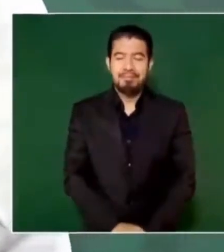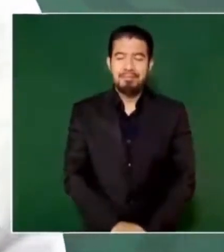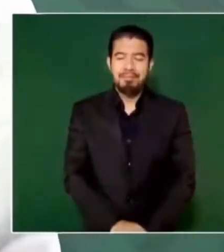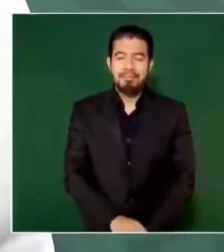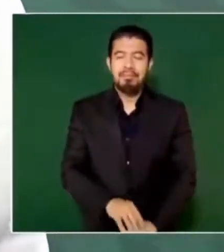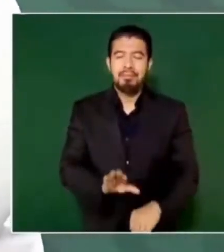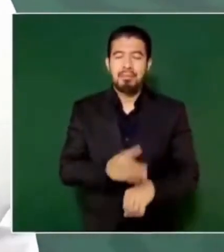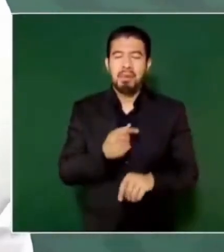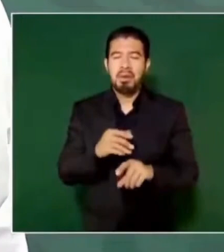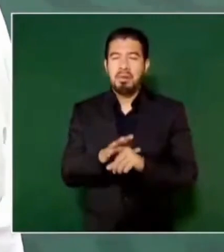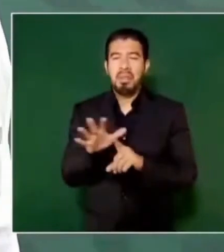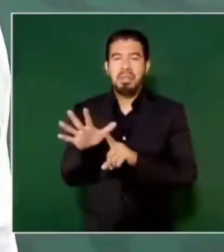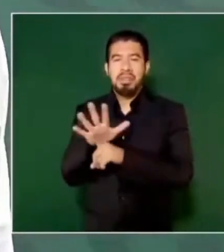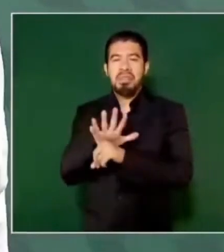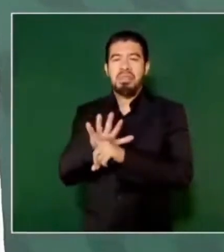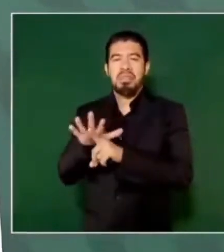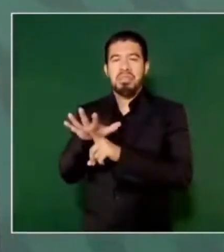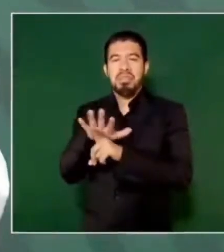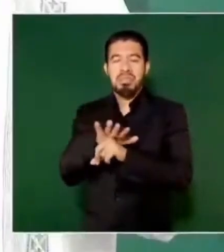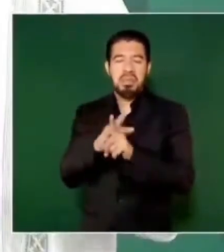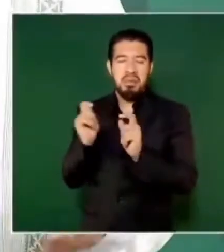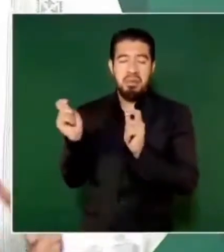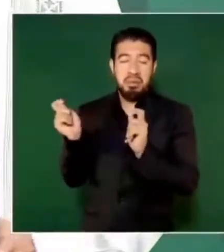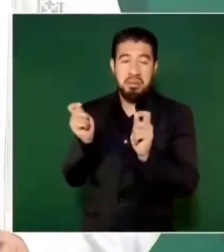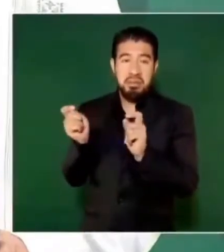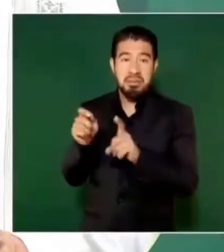manipuladora o lo mediático,